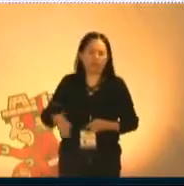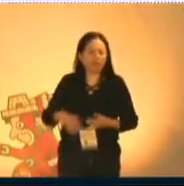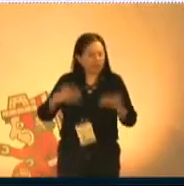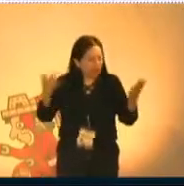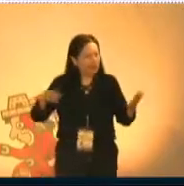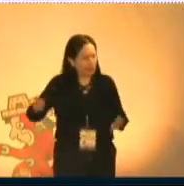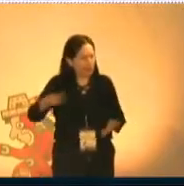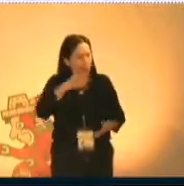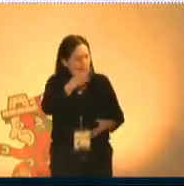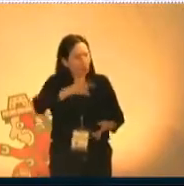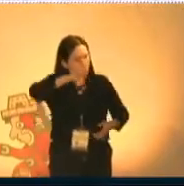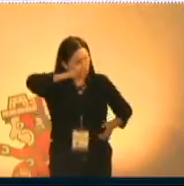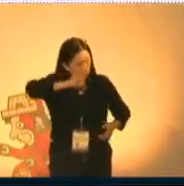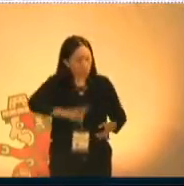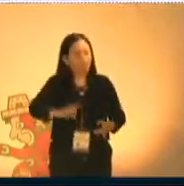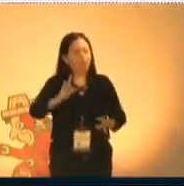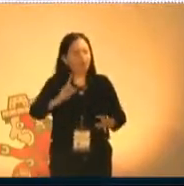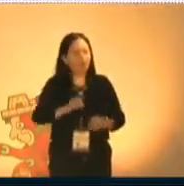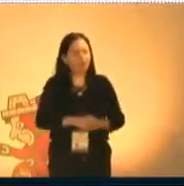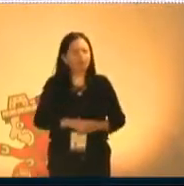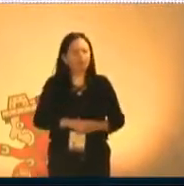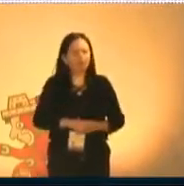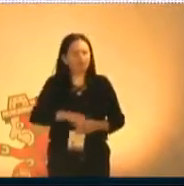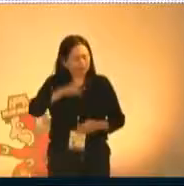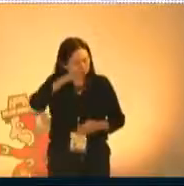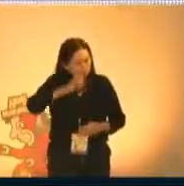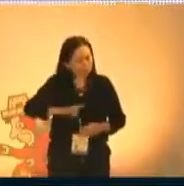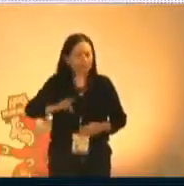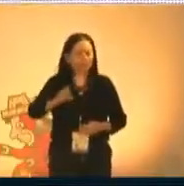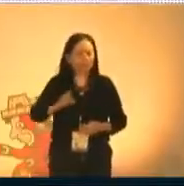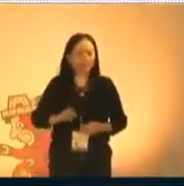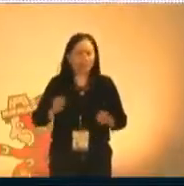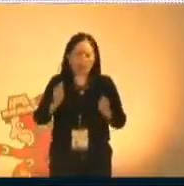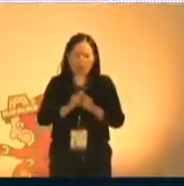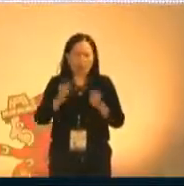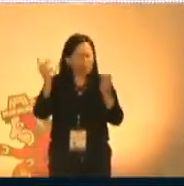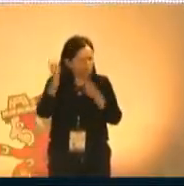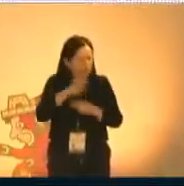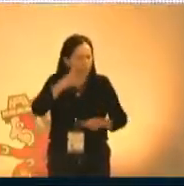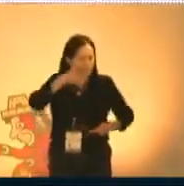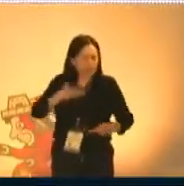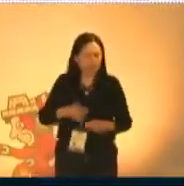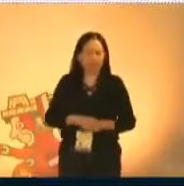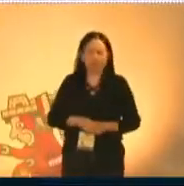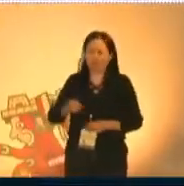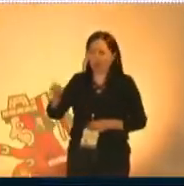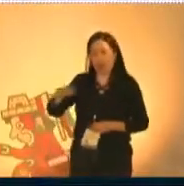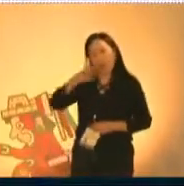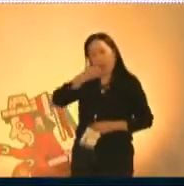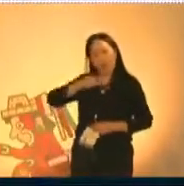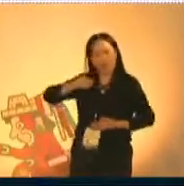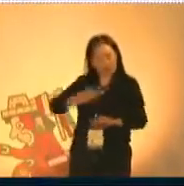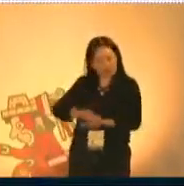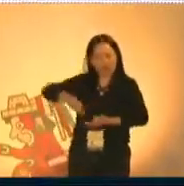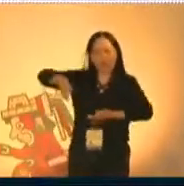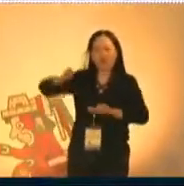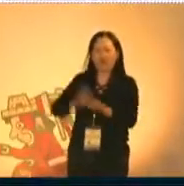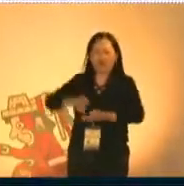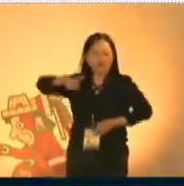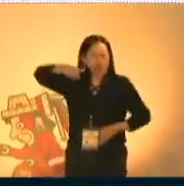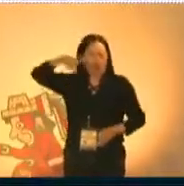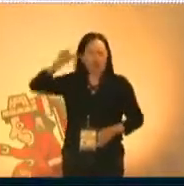compadre y si es una de esas imágenes de general joven valiente loco y arriesgado